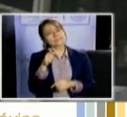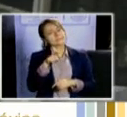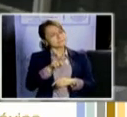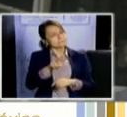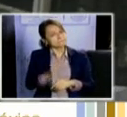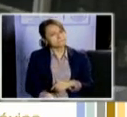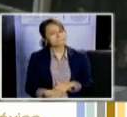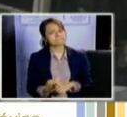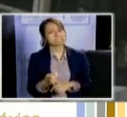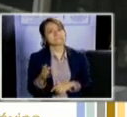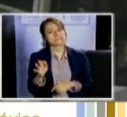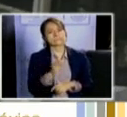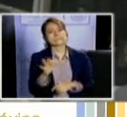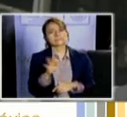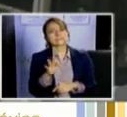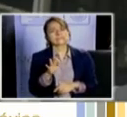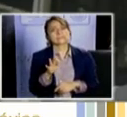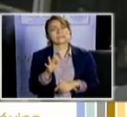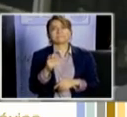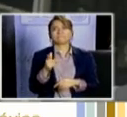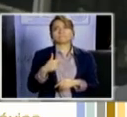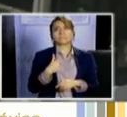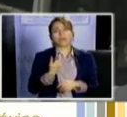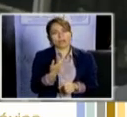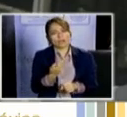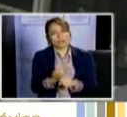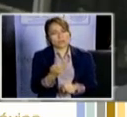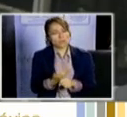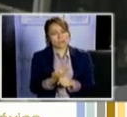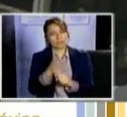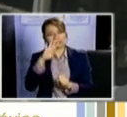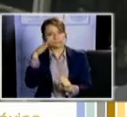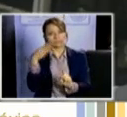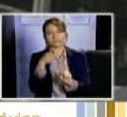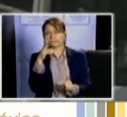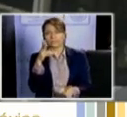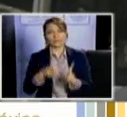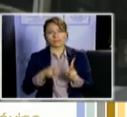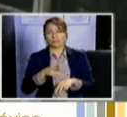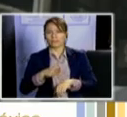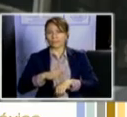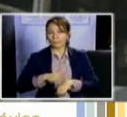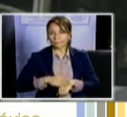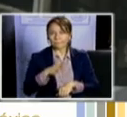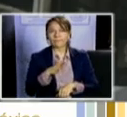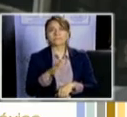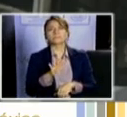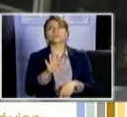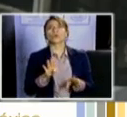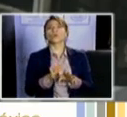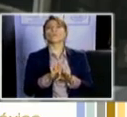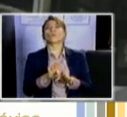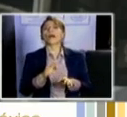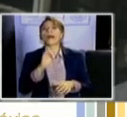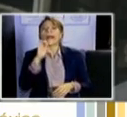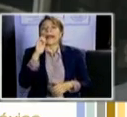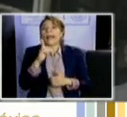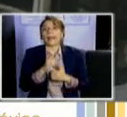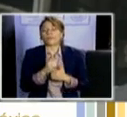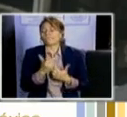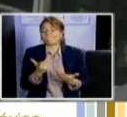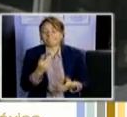su momento, bueno, estamos hablando fundamentalmente de una externalidad, es decir, algo que se impone. El cambio climático está impuesto